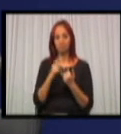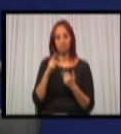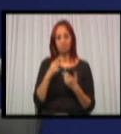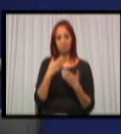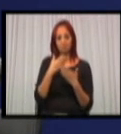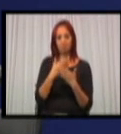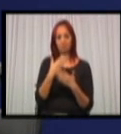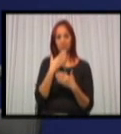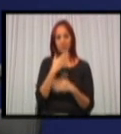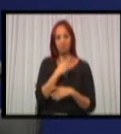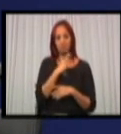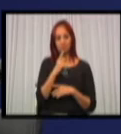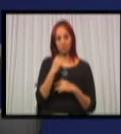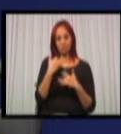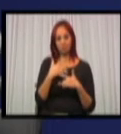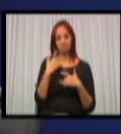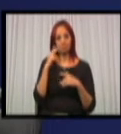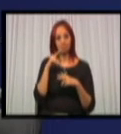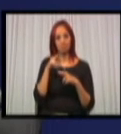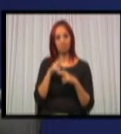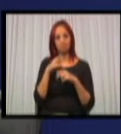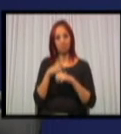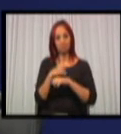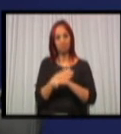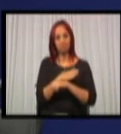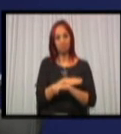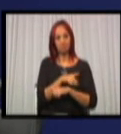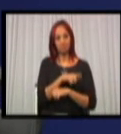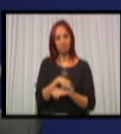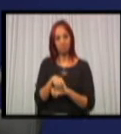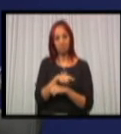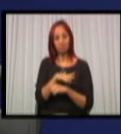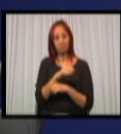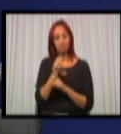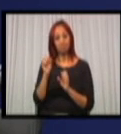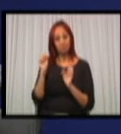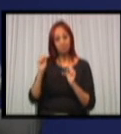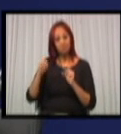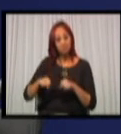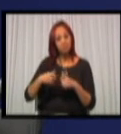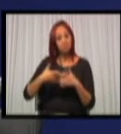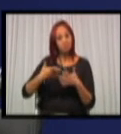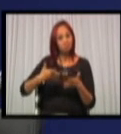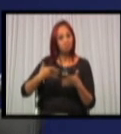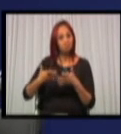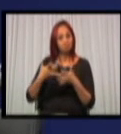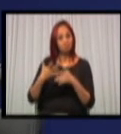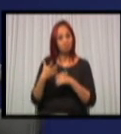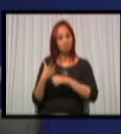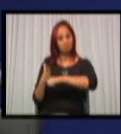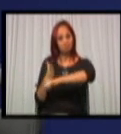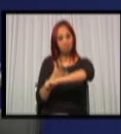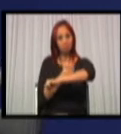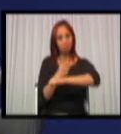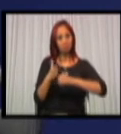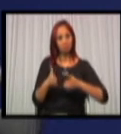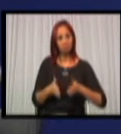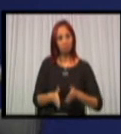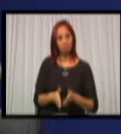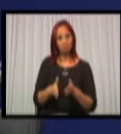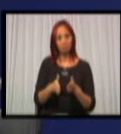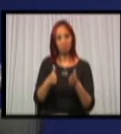llegar, que gracias a Dios se va a ver un incremento en estos recursos, y que podemos mejorar la red vial.